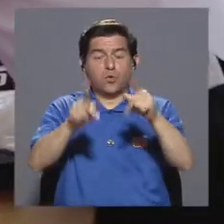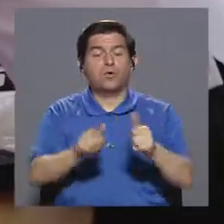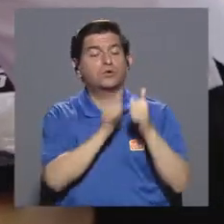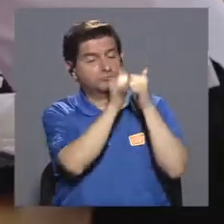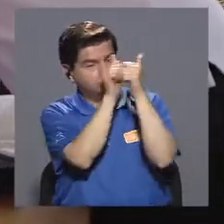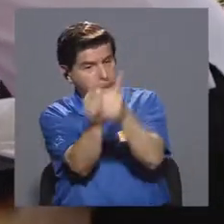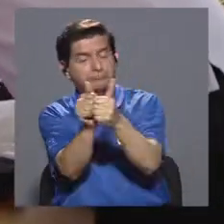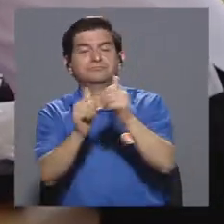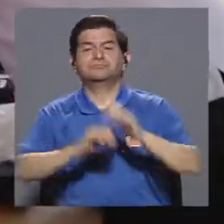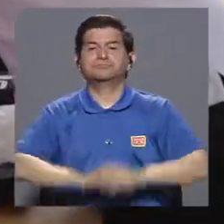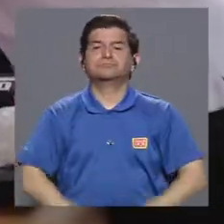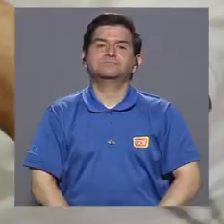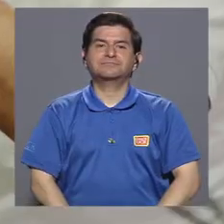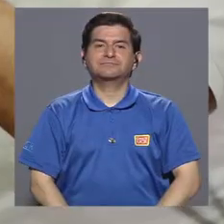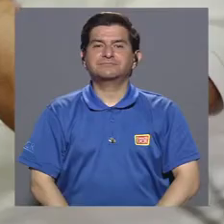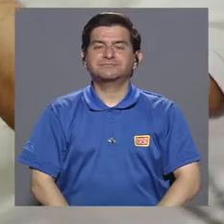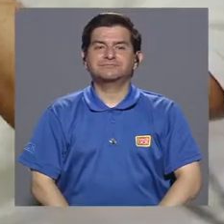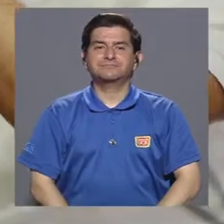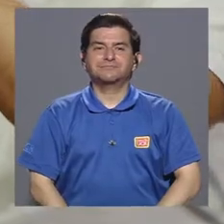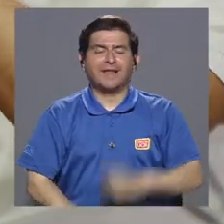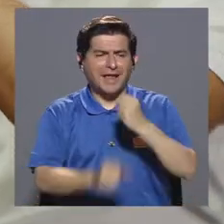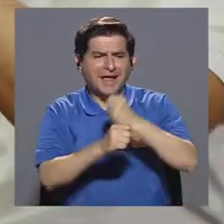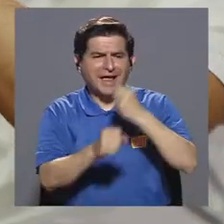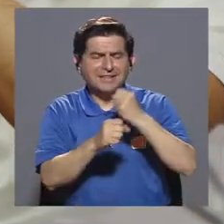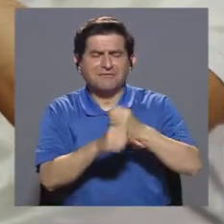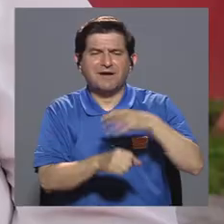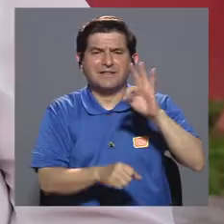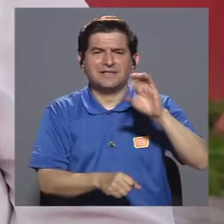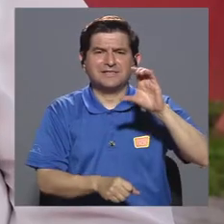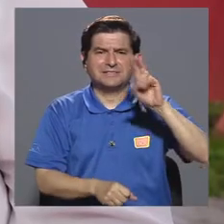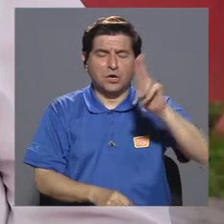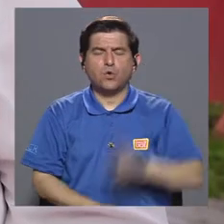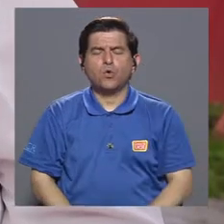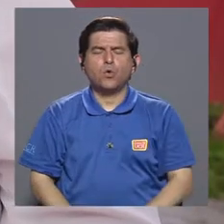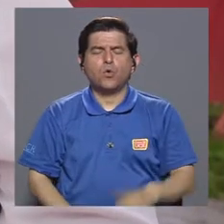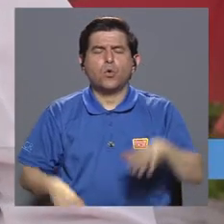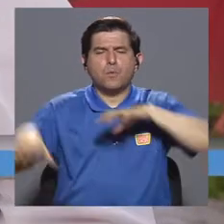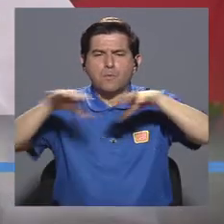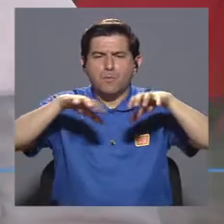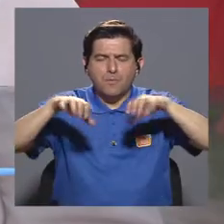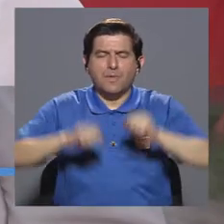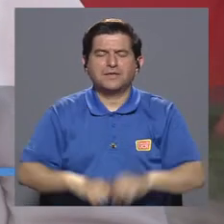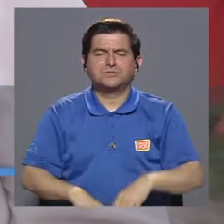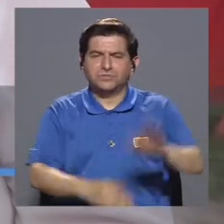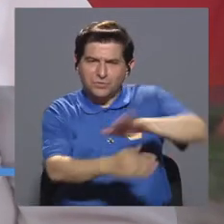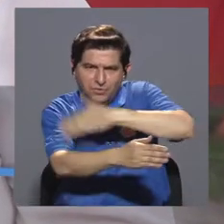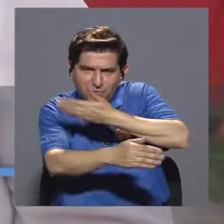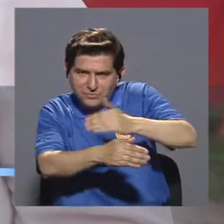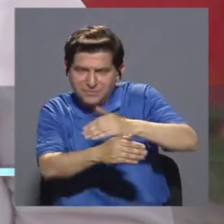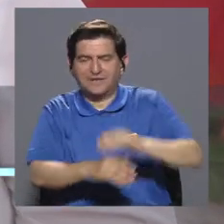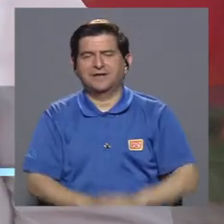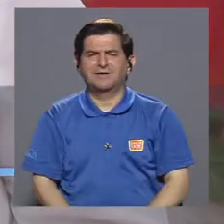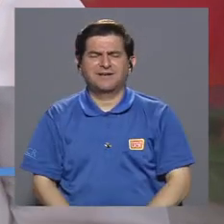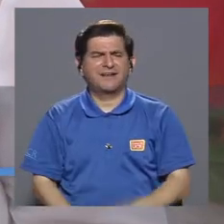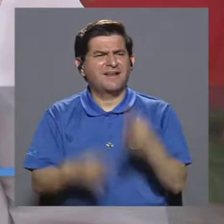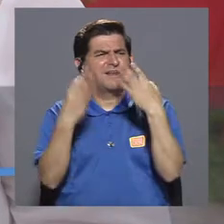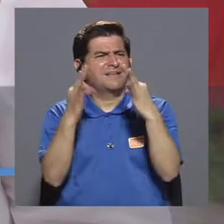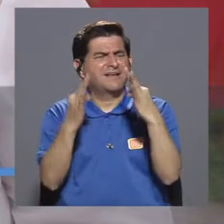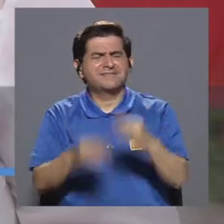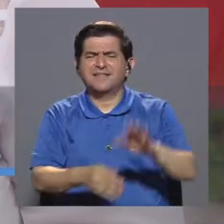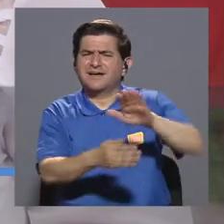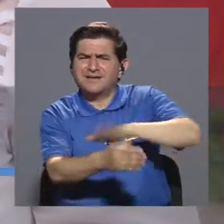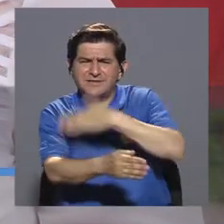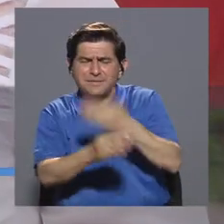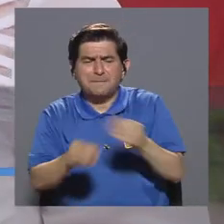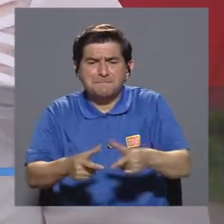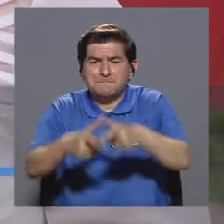la oportunidad de acompañarlos. El trabajo comunal se llama Música en Acción porque buscamos lograr hacer